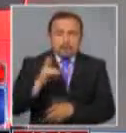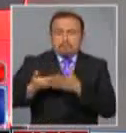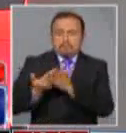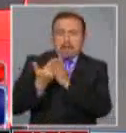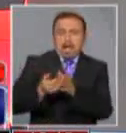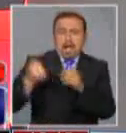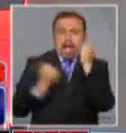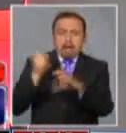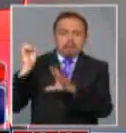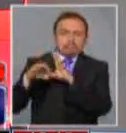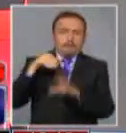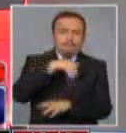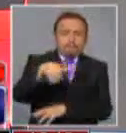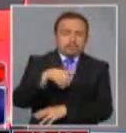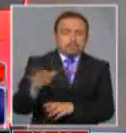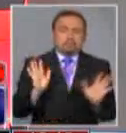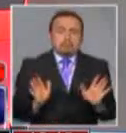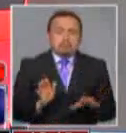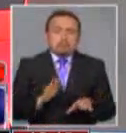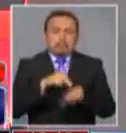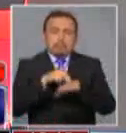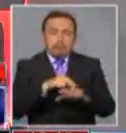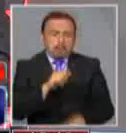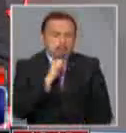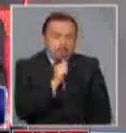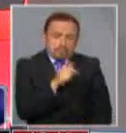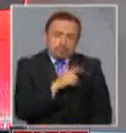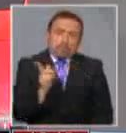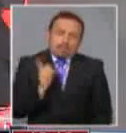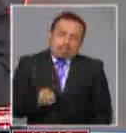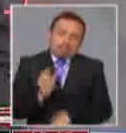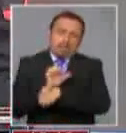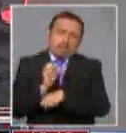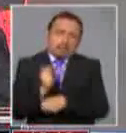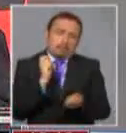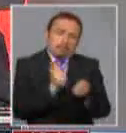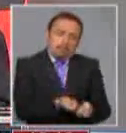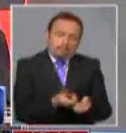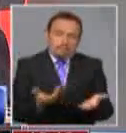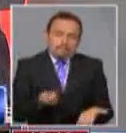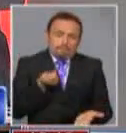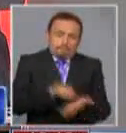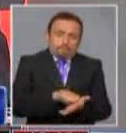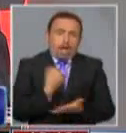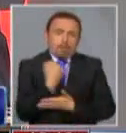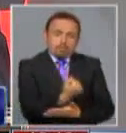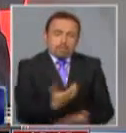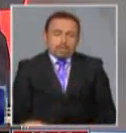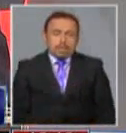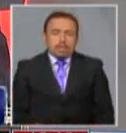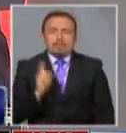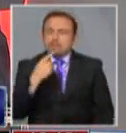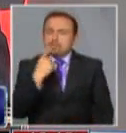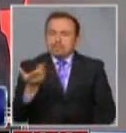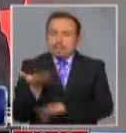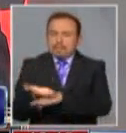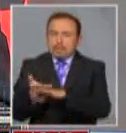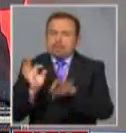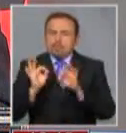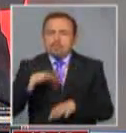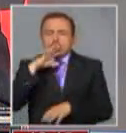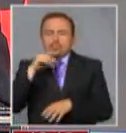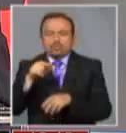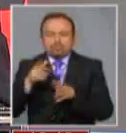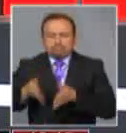camiones y los buses de trans Santiago son los más pobres que el estado tiene que subvencionar losos ahora ustedes también están pidiendo el uso exclusivo eh